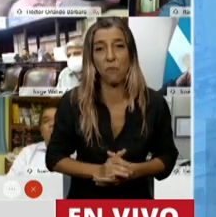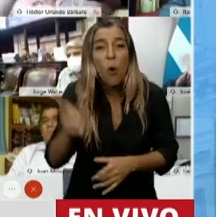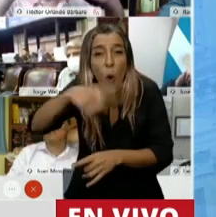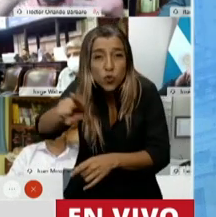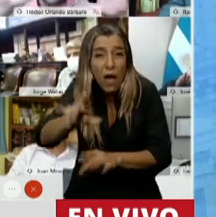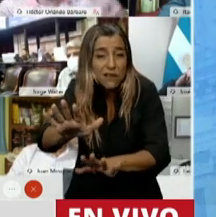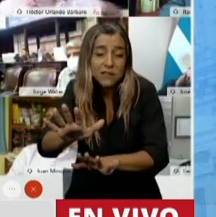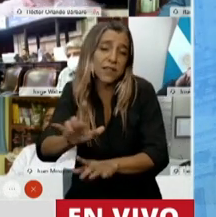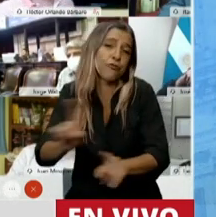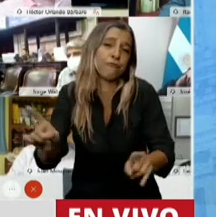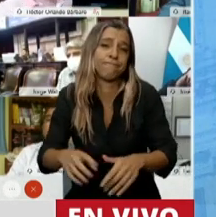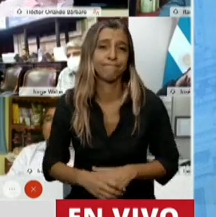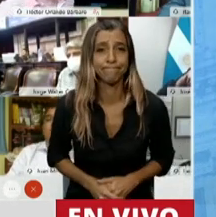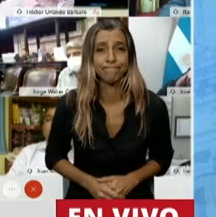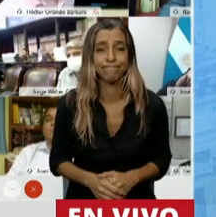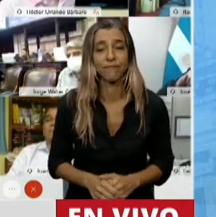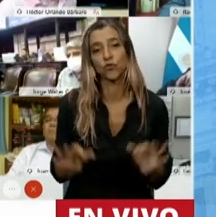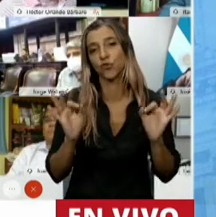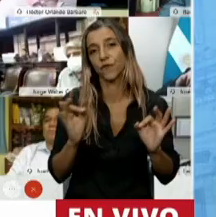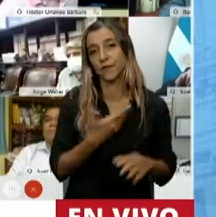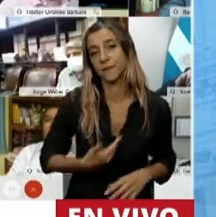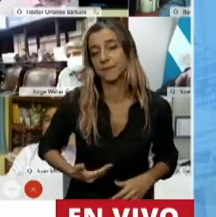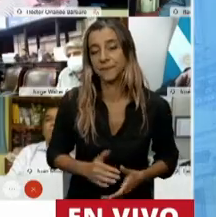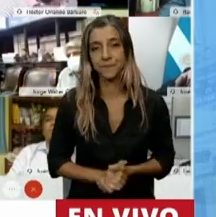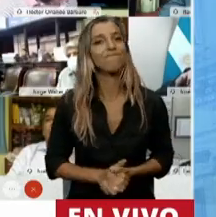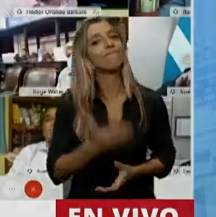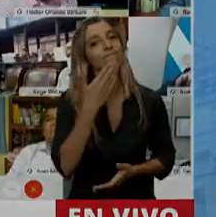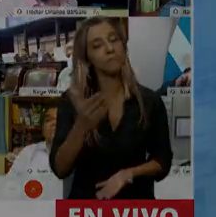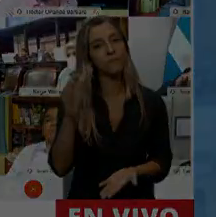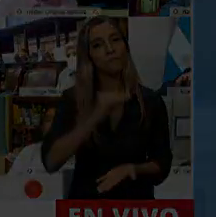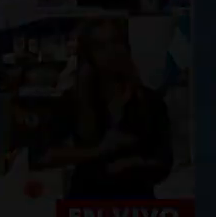Suficiente, señor presidente. Gracias, diputado.